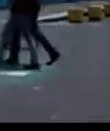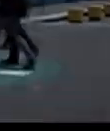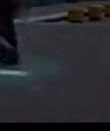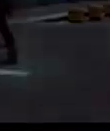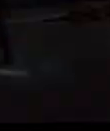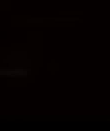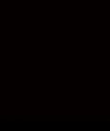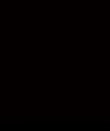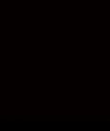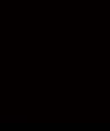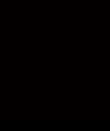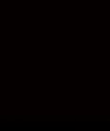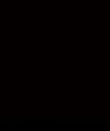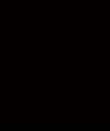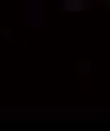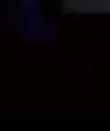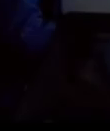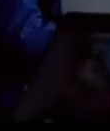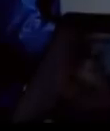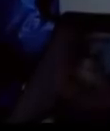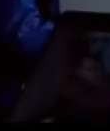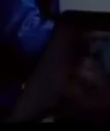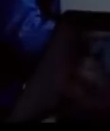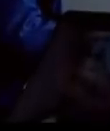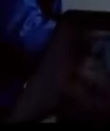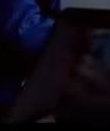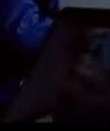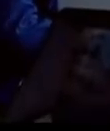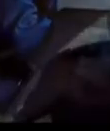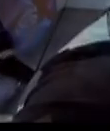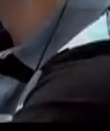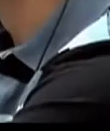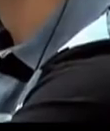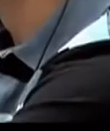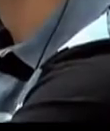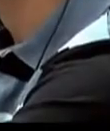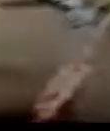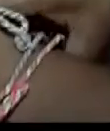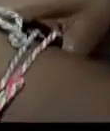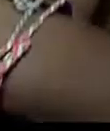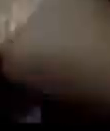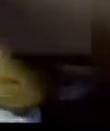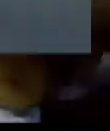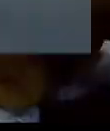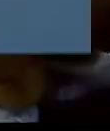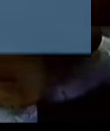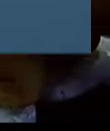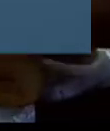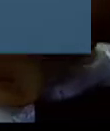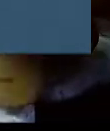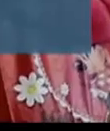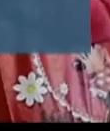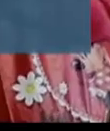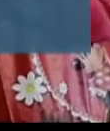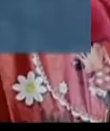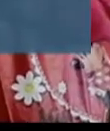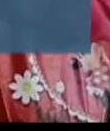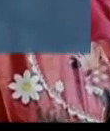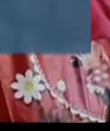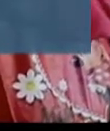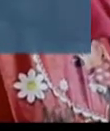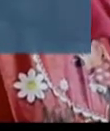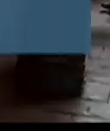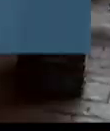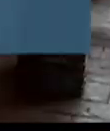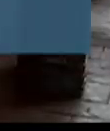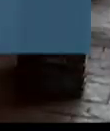conocimiento que contribuya a promover mejores condiciones de vida para la sociedad. Entre 2008 y 2014, la economía mexicana